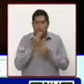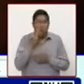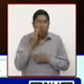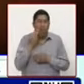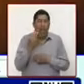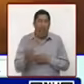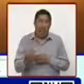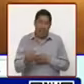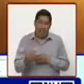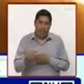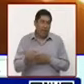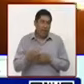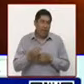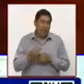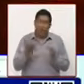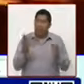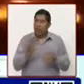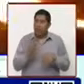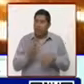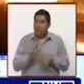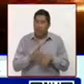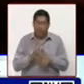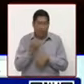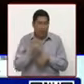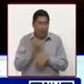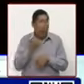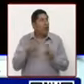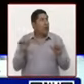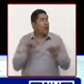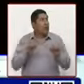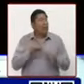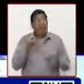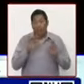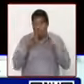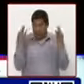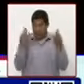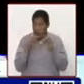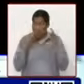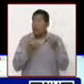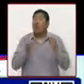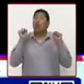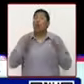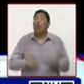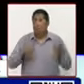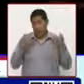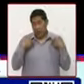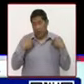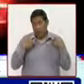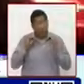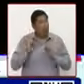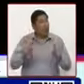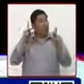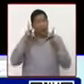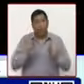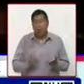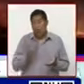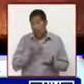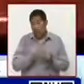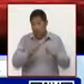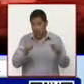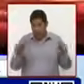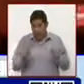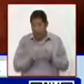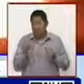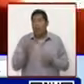Ya. En Santa Cruz estamos trabajando para poder hacer que las familias puedan tener una oportunidad de restaurar las